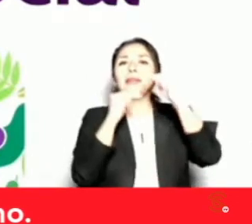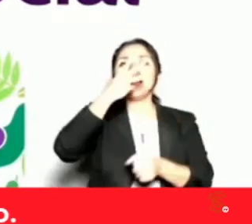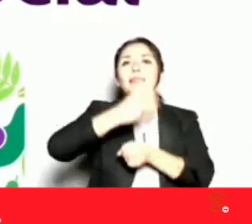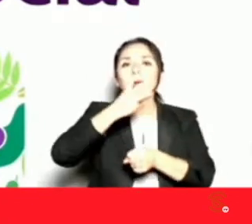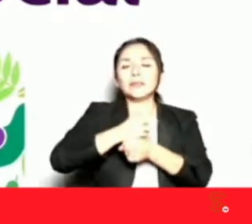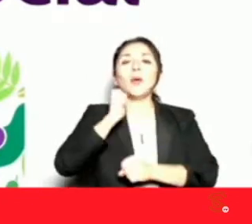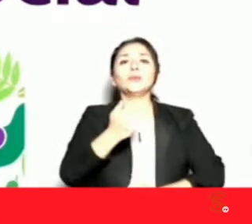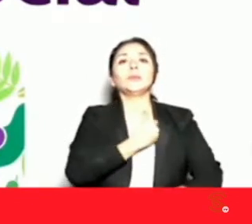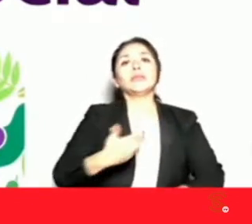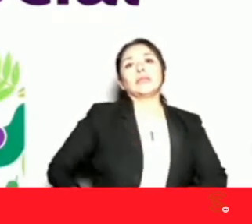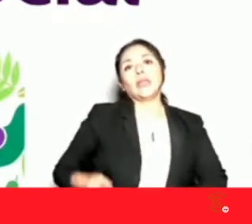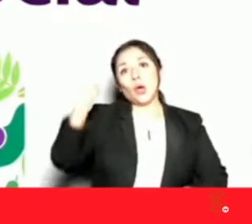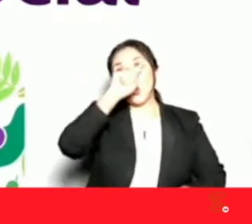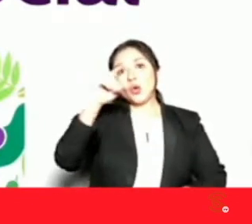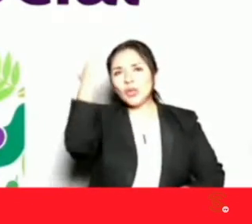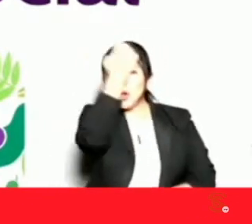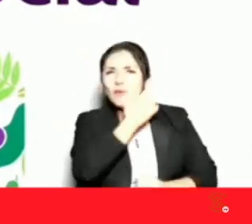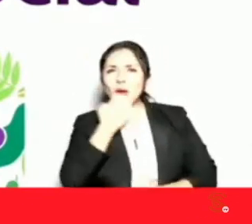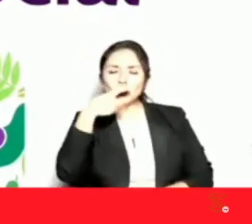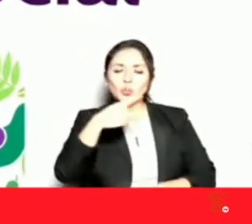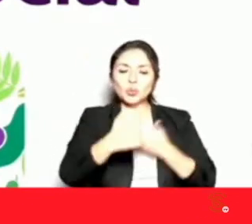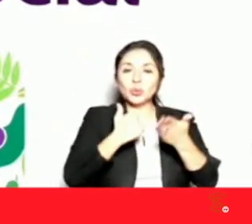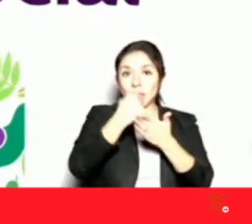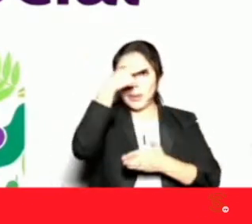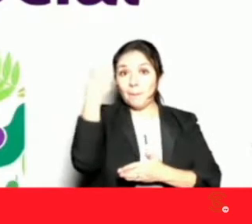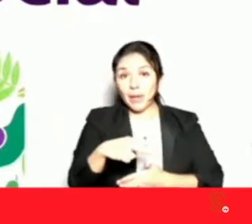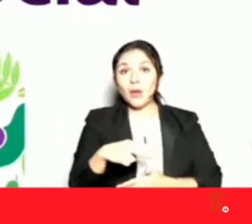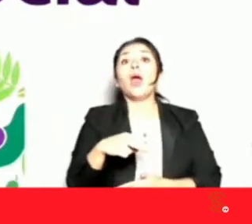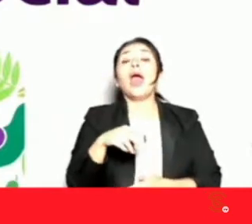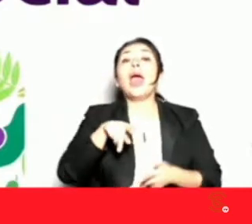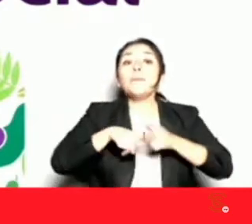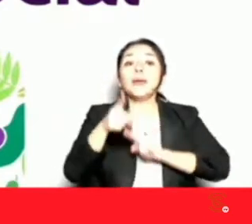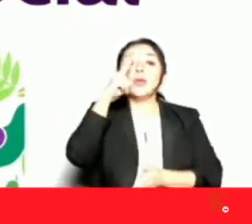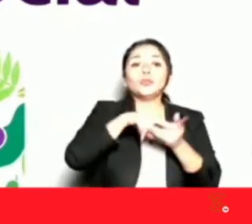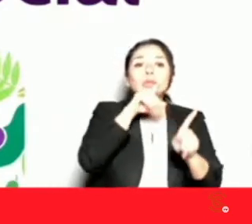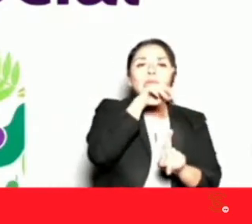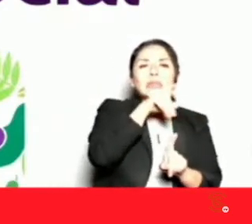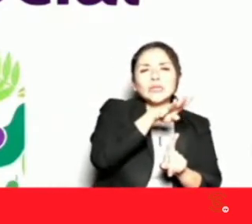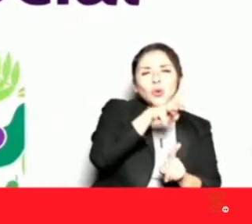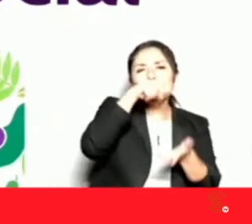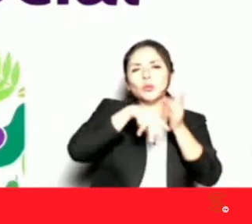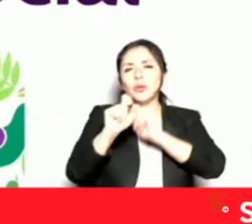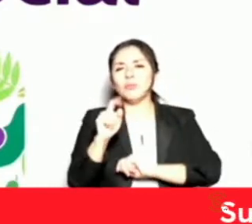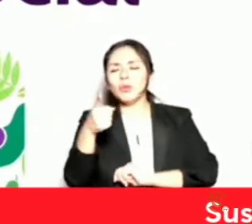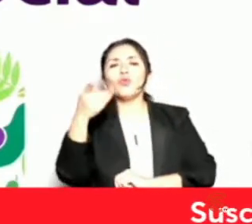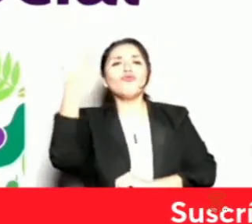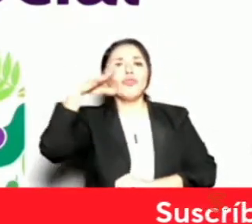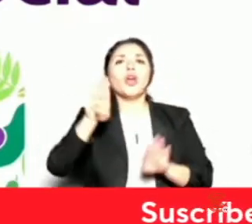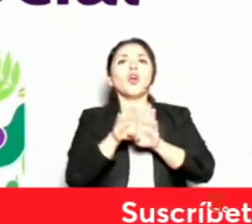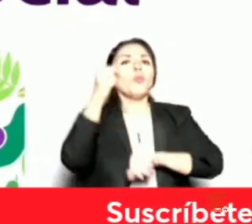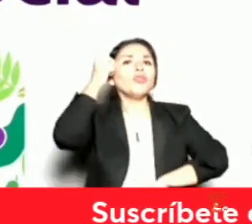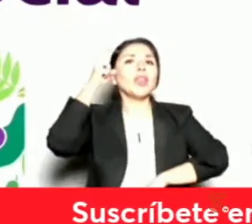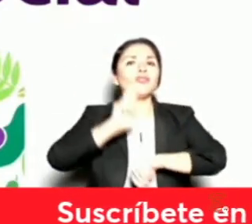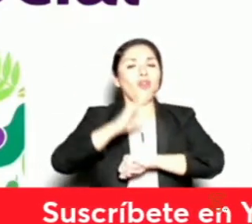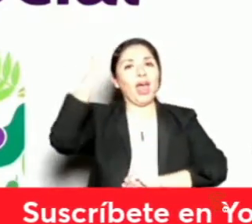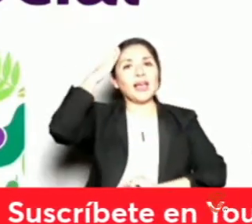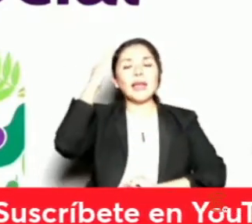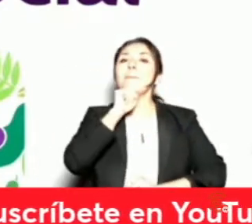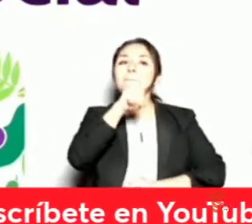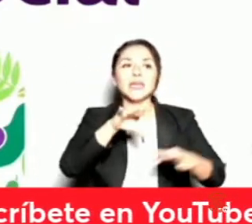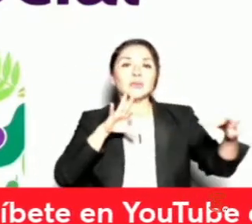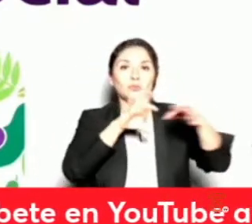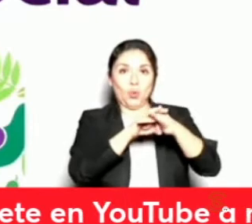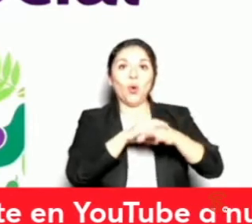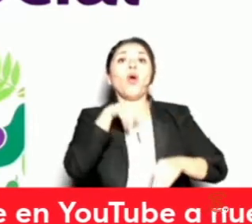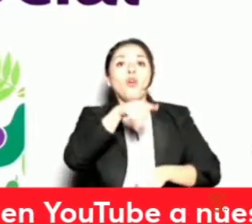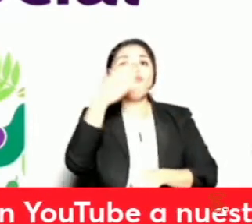Es presidenta del Consejo de Evaluación de la Ciudad de México y entre 2019 y 2021 se desempeñó como directora general del mismo organismo.